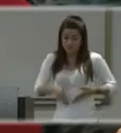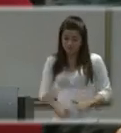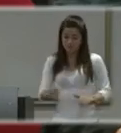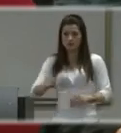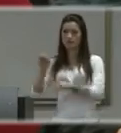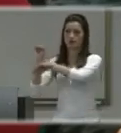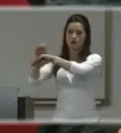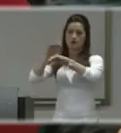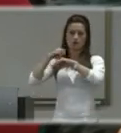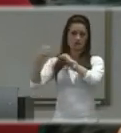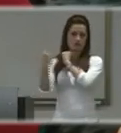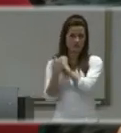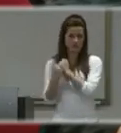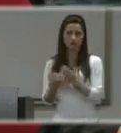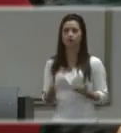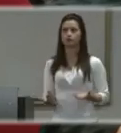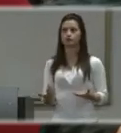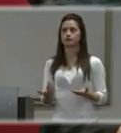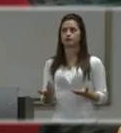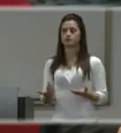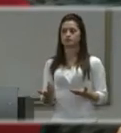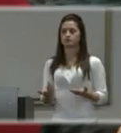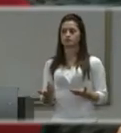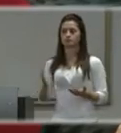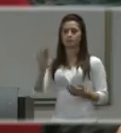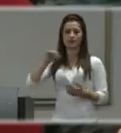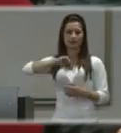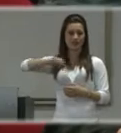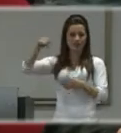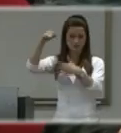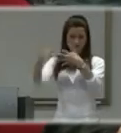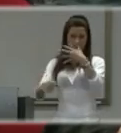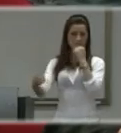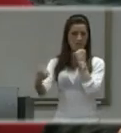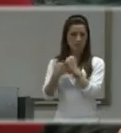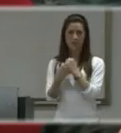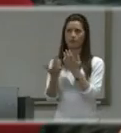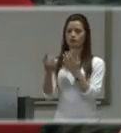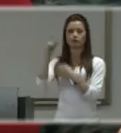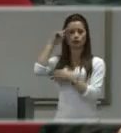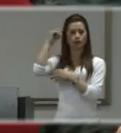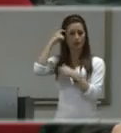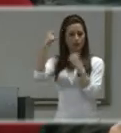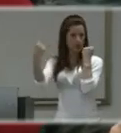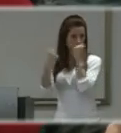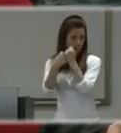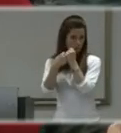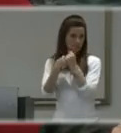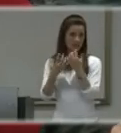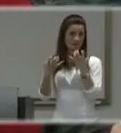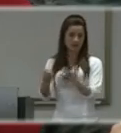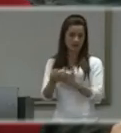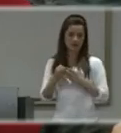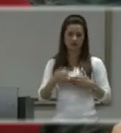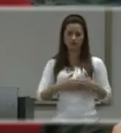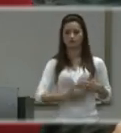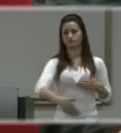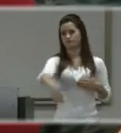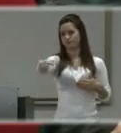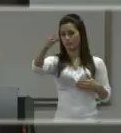organizacional, mucho apoyo desde el campo del derecho, mucho apoyo estatal, para garantizarle el ejercicio del